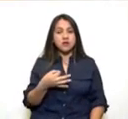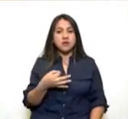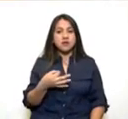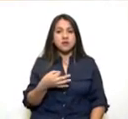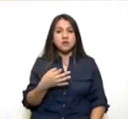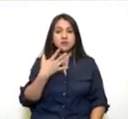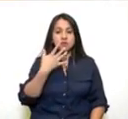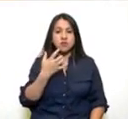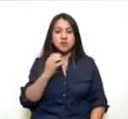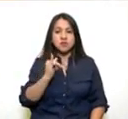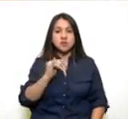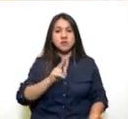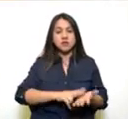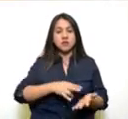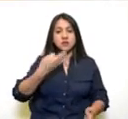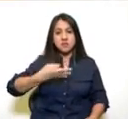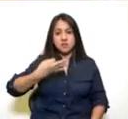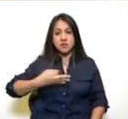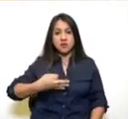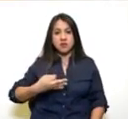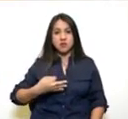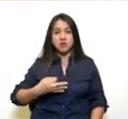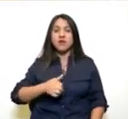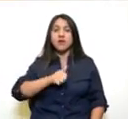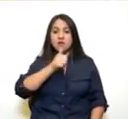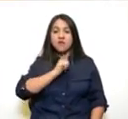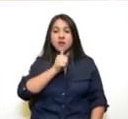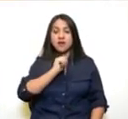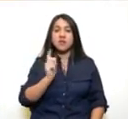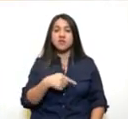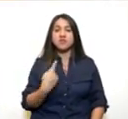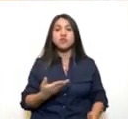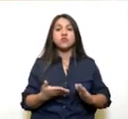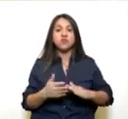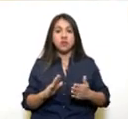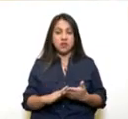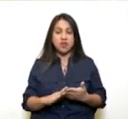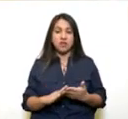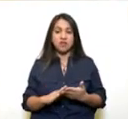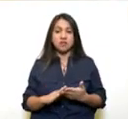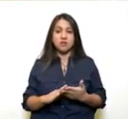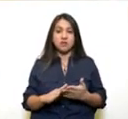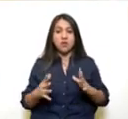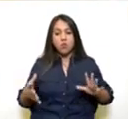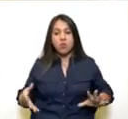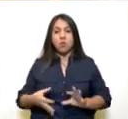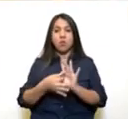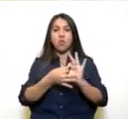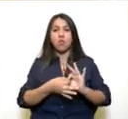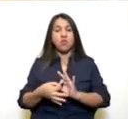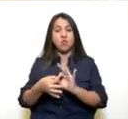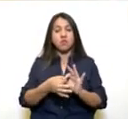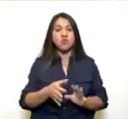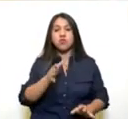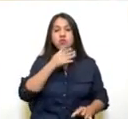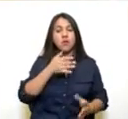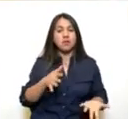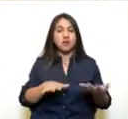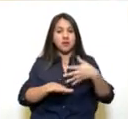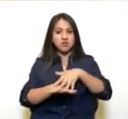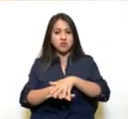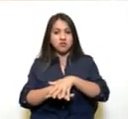porque es cierto lo que nos falta a nosotros comunidad lo que no hay integración